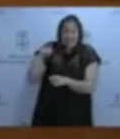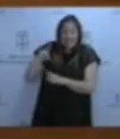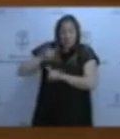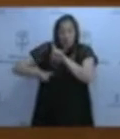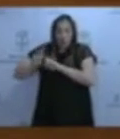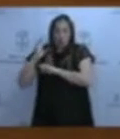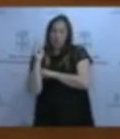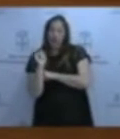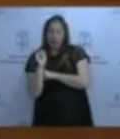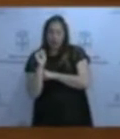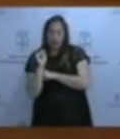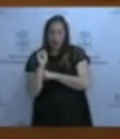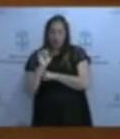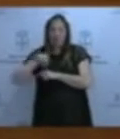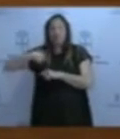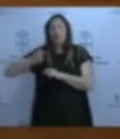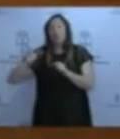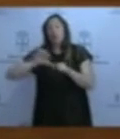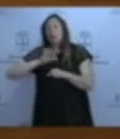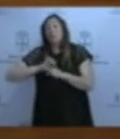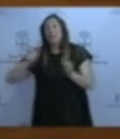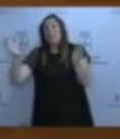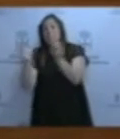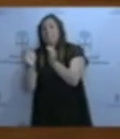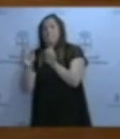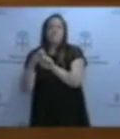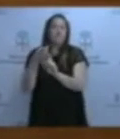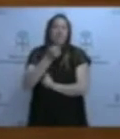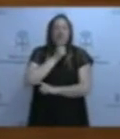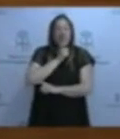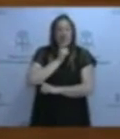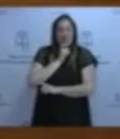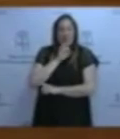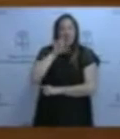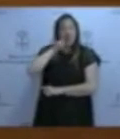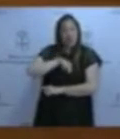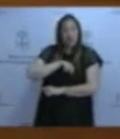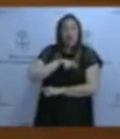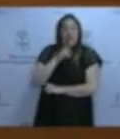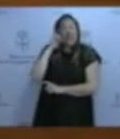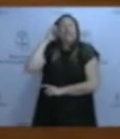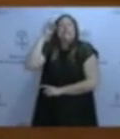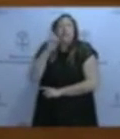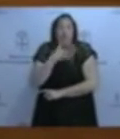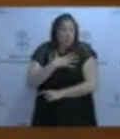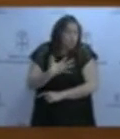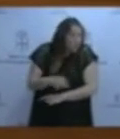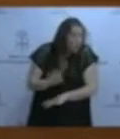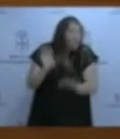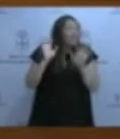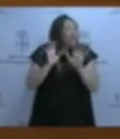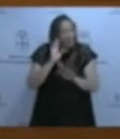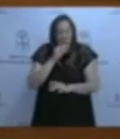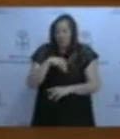vamos a poder resolver nos hospitales pequeños. Por outro lado, que por intentarlo que non quede, pero con eso non